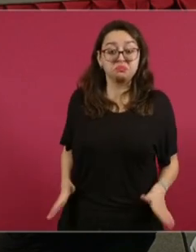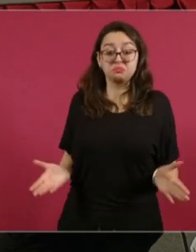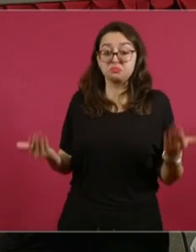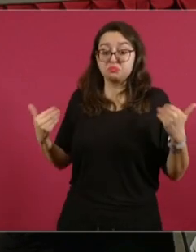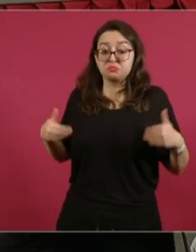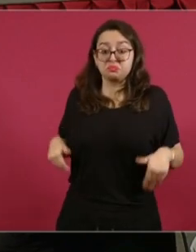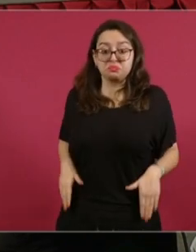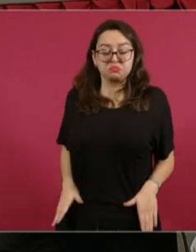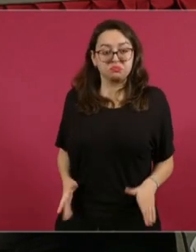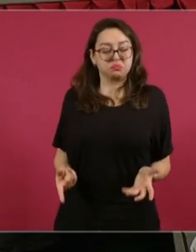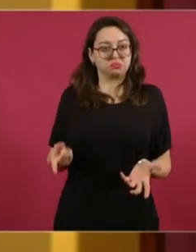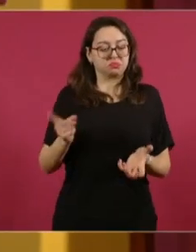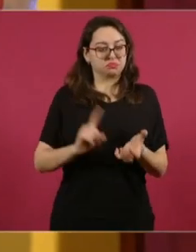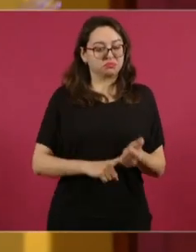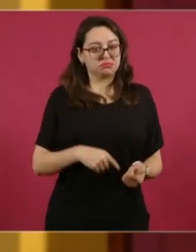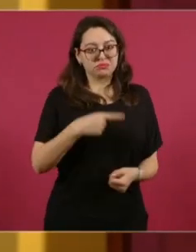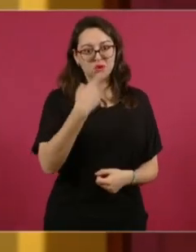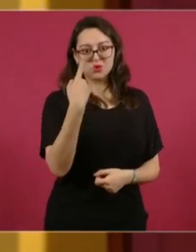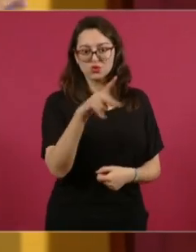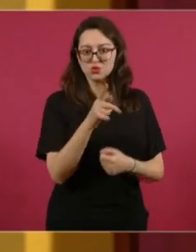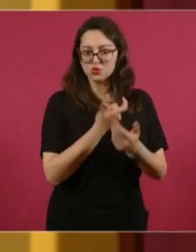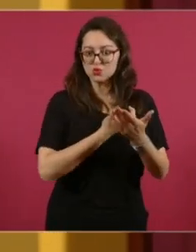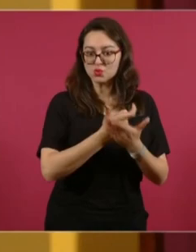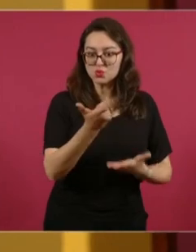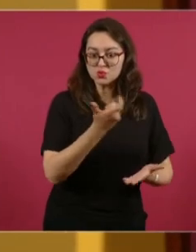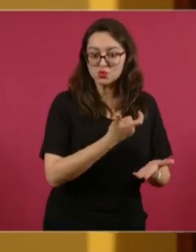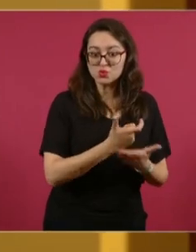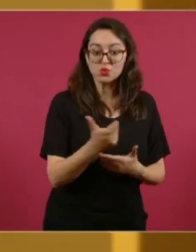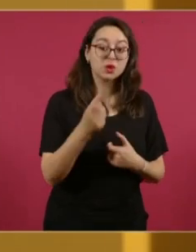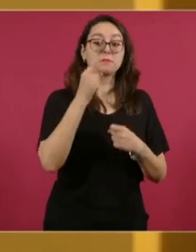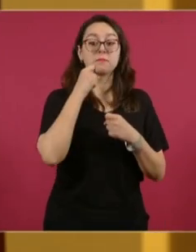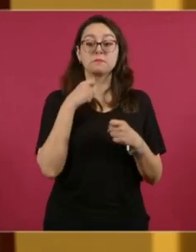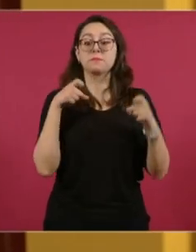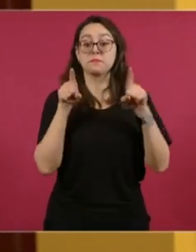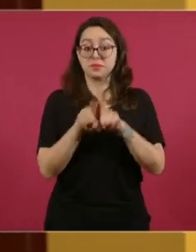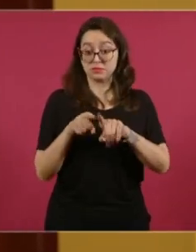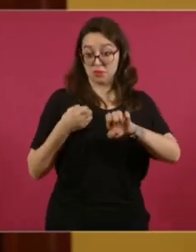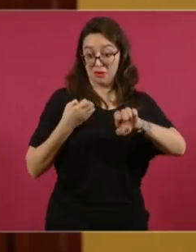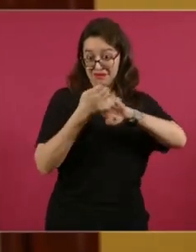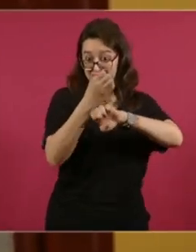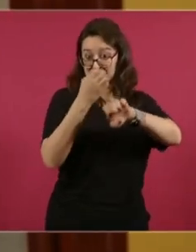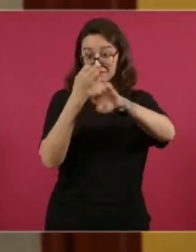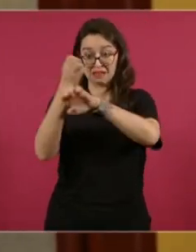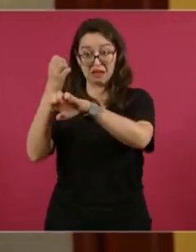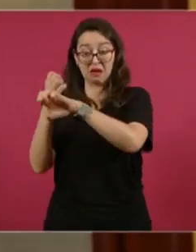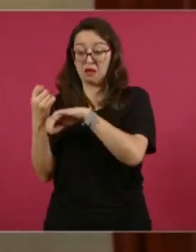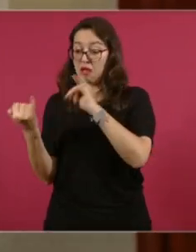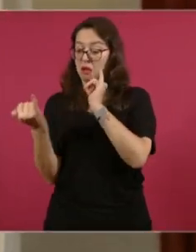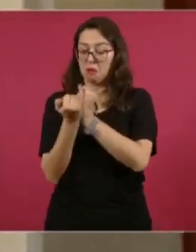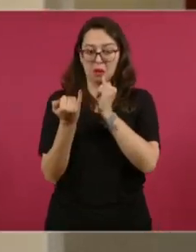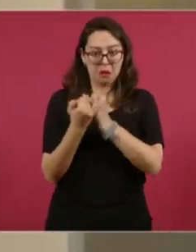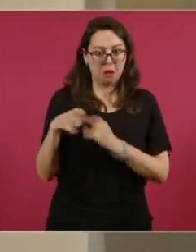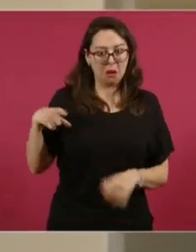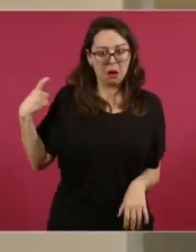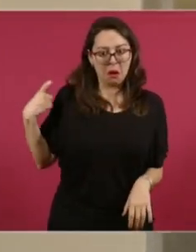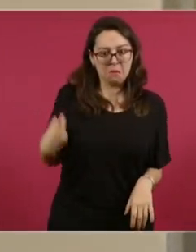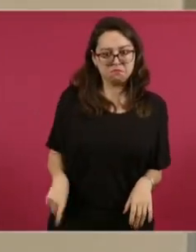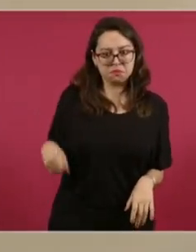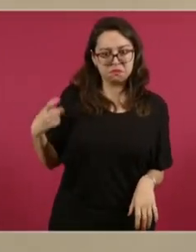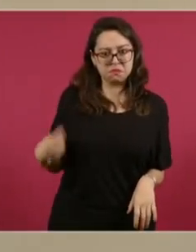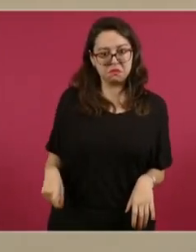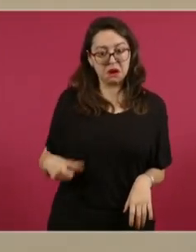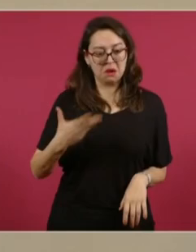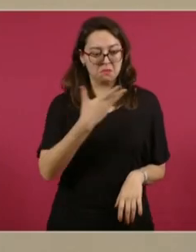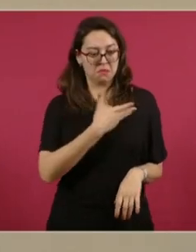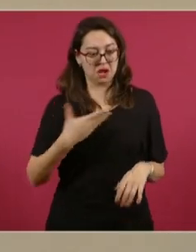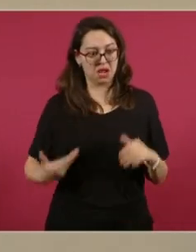que se concentran aquí. Y también a nivel estatal existe un número importante de funcionarios que también tienen salarios por